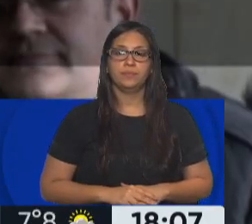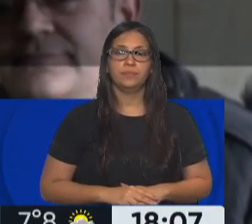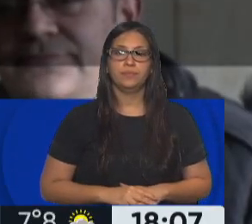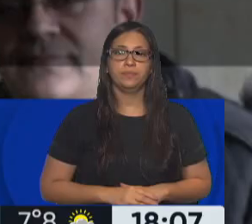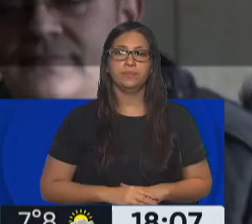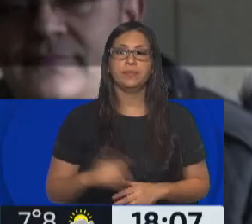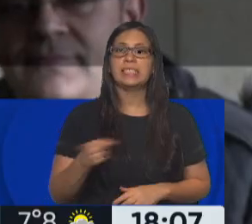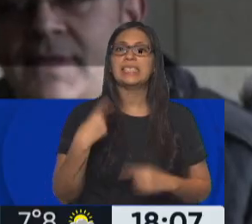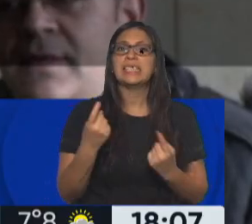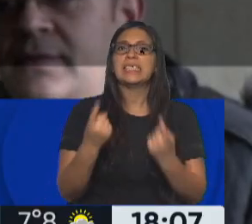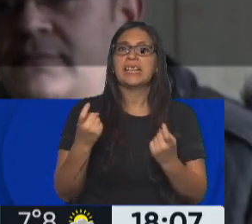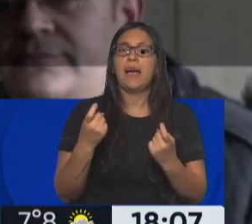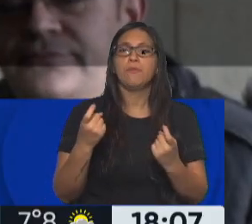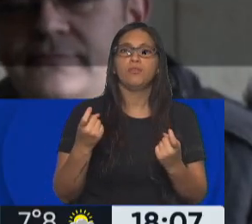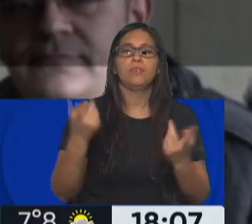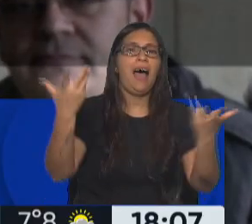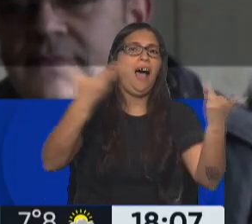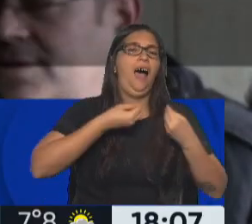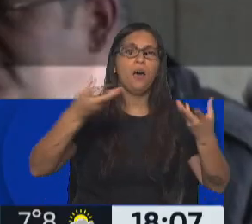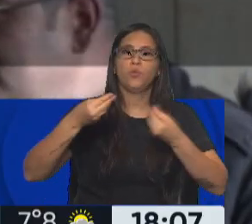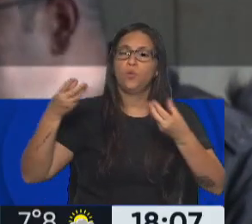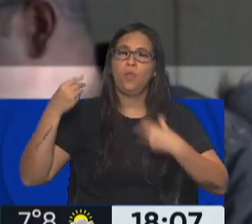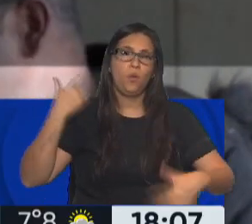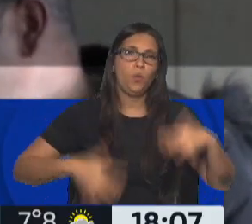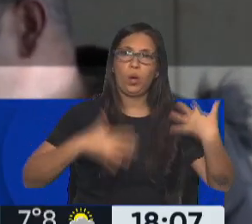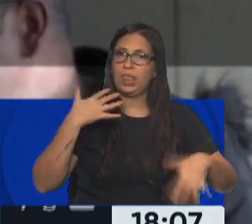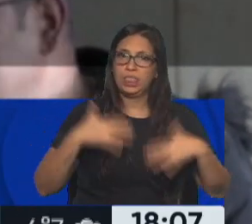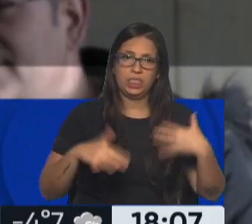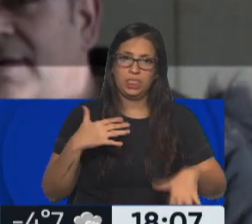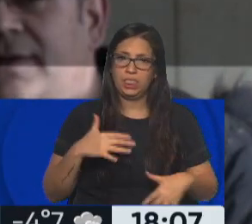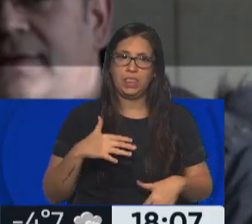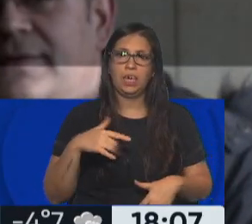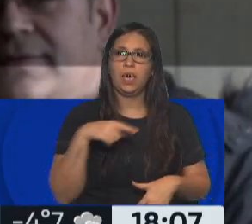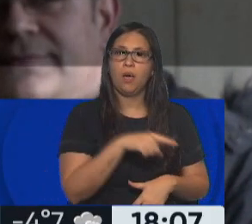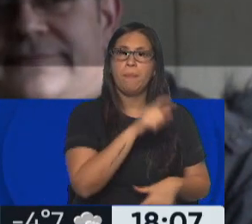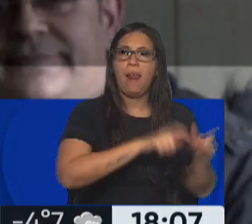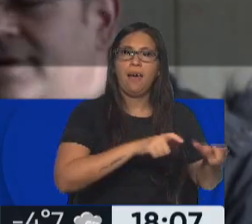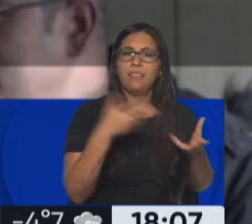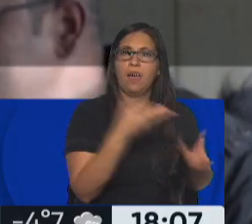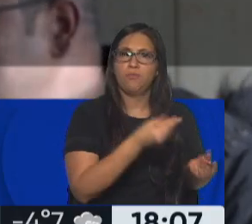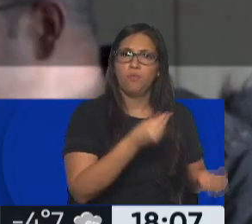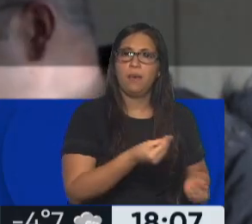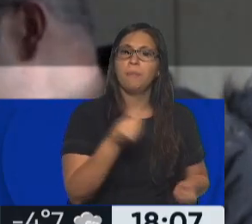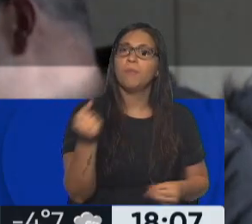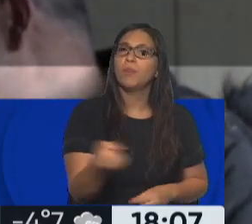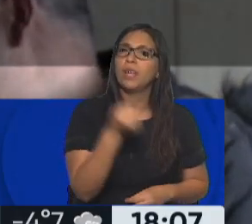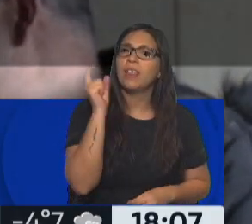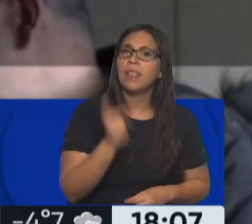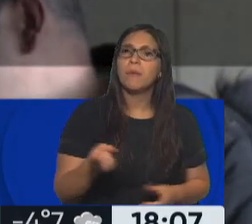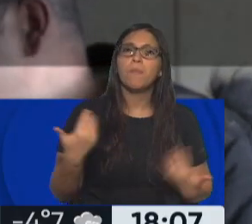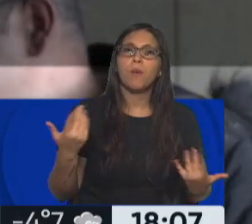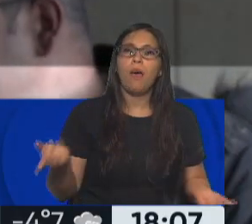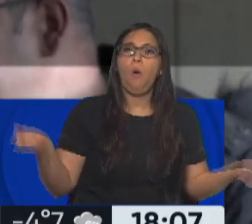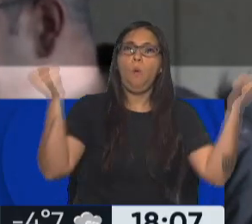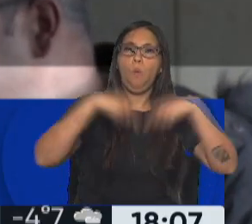We need immediate humanitarian assistance, but we also need to make sure that Syria can be rebuilt, that we can see economic